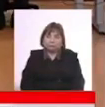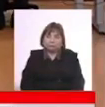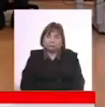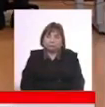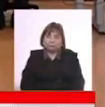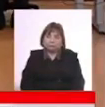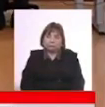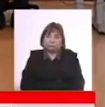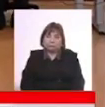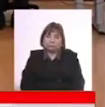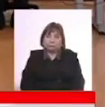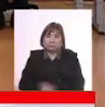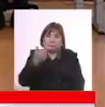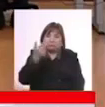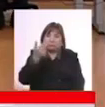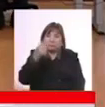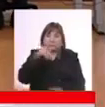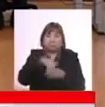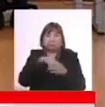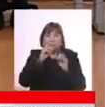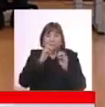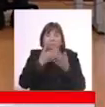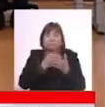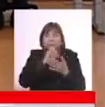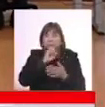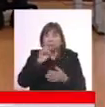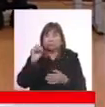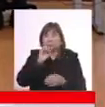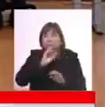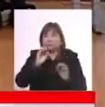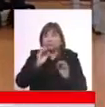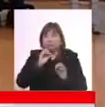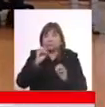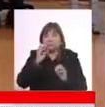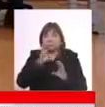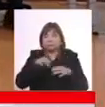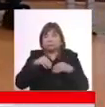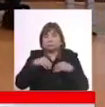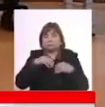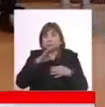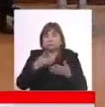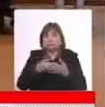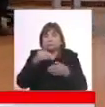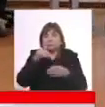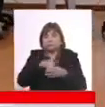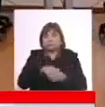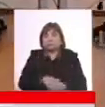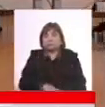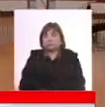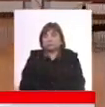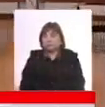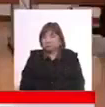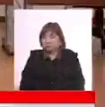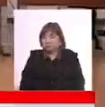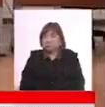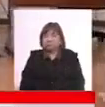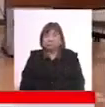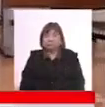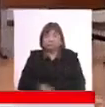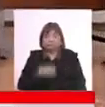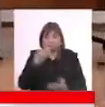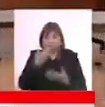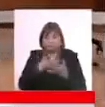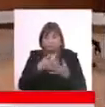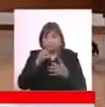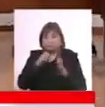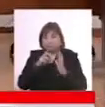Señor presidente, han votado 13 congresistas a favor, 0 en contra y 0 abstenciones. Ha sido aprobado por unanimidad.